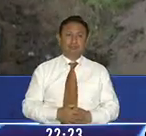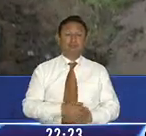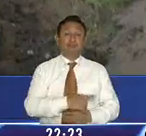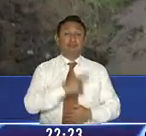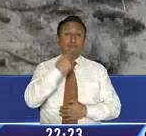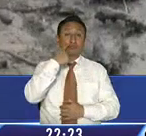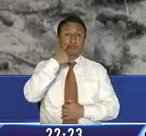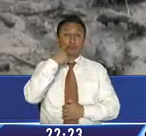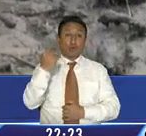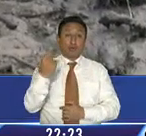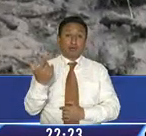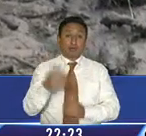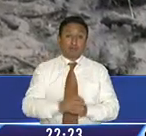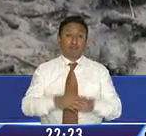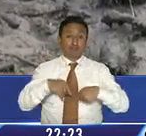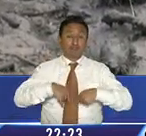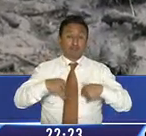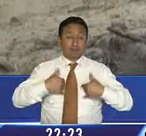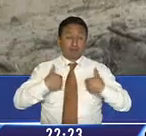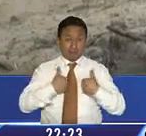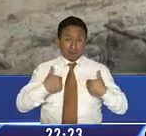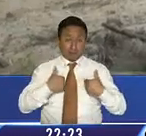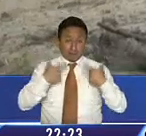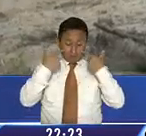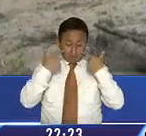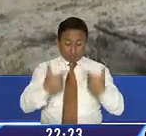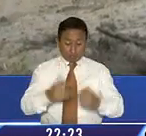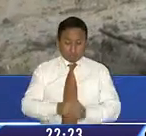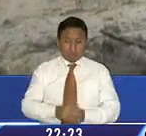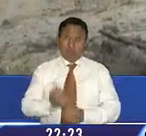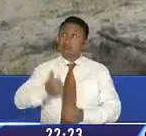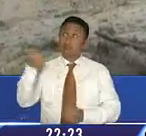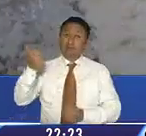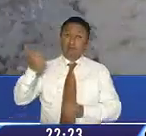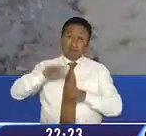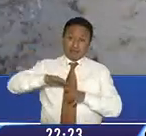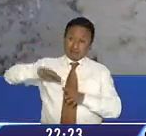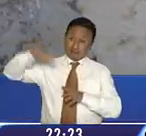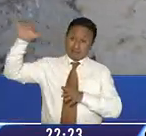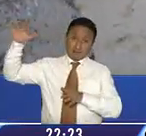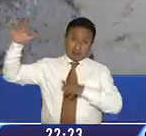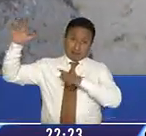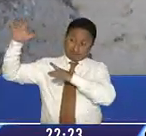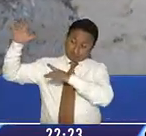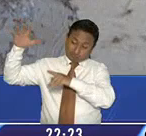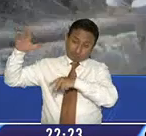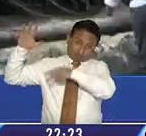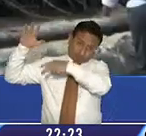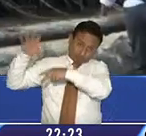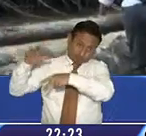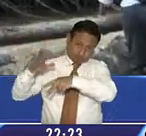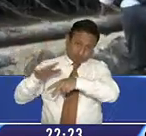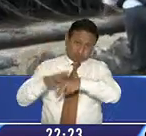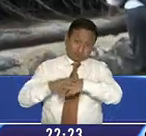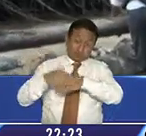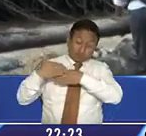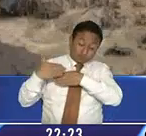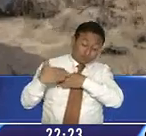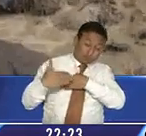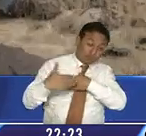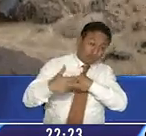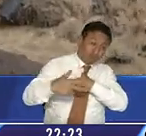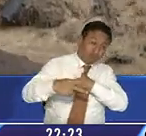al parecer se encontraba pastando su ganado. Cuando la muerte descendió de la montaña, un aluvión lo sepultó y lo arrastró kilómetros más